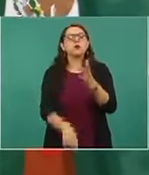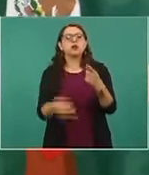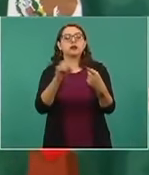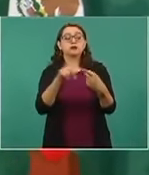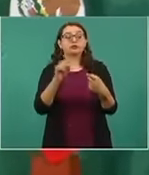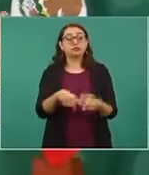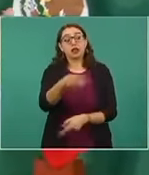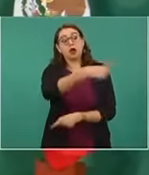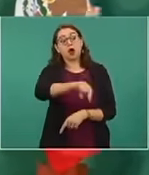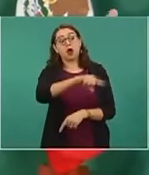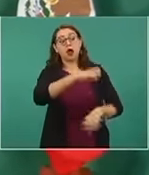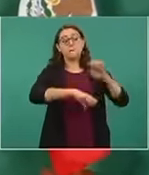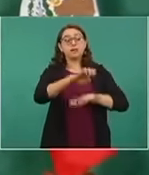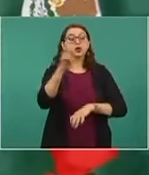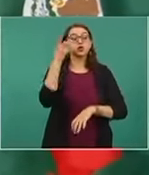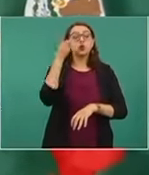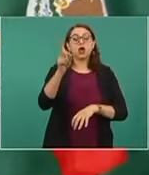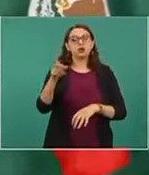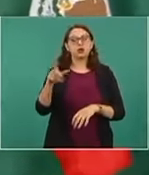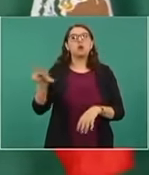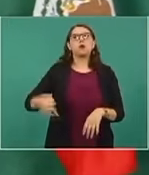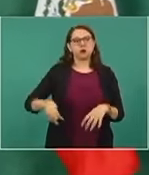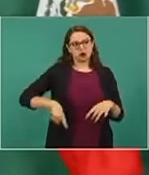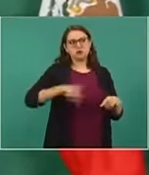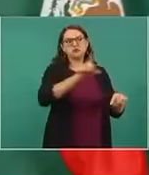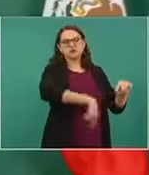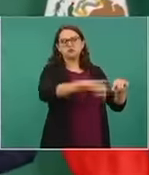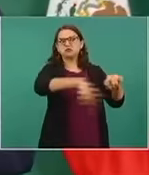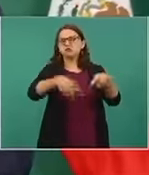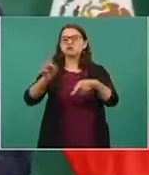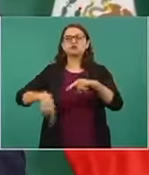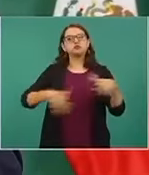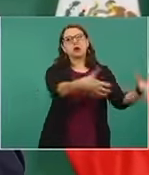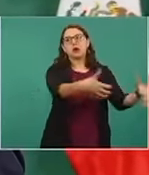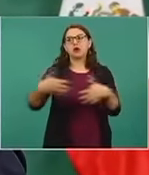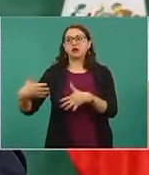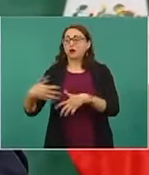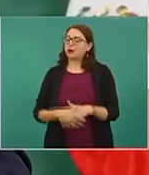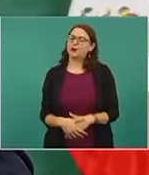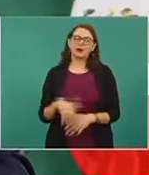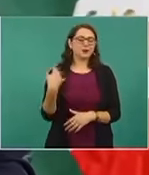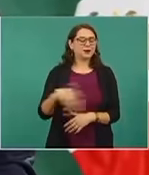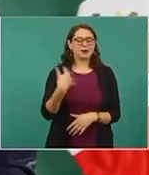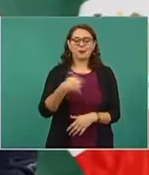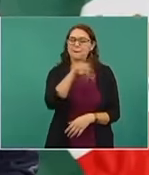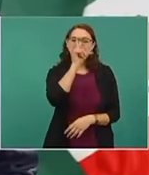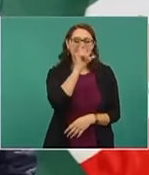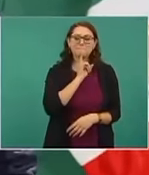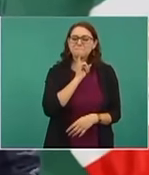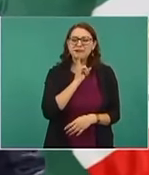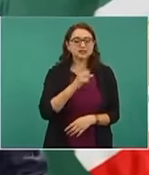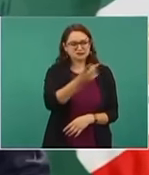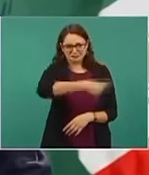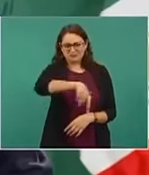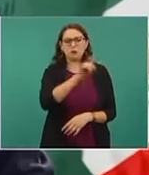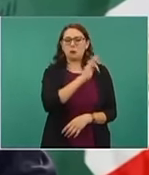ahora se va a explicar que se les deja el 46% del mercado,